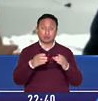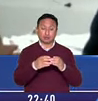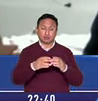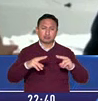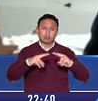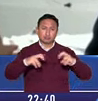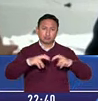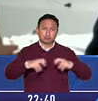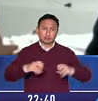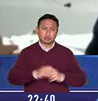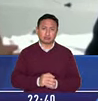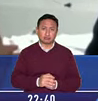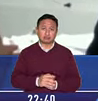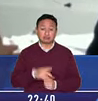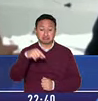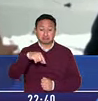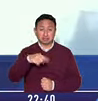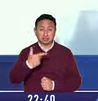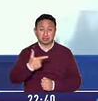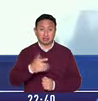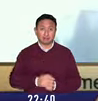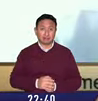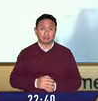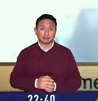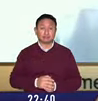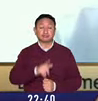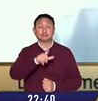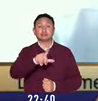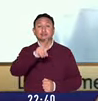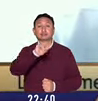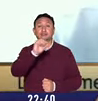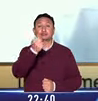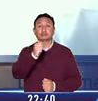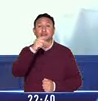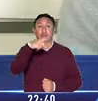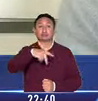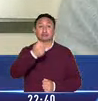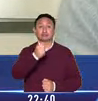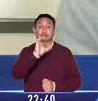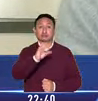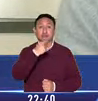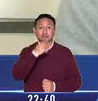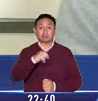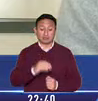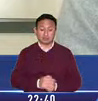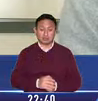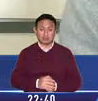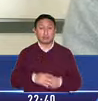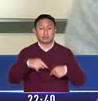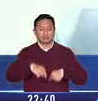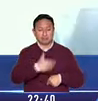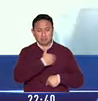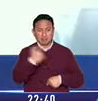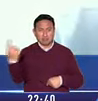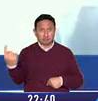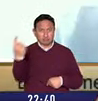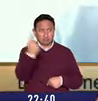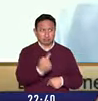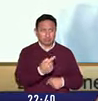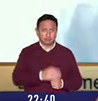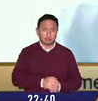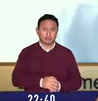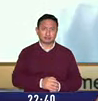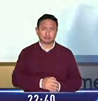investigue a la luz del día. Luis Almeida, del Partido Social Cristiano, insistió en la presencia del presidente. Se le dé el